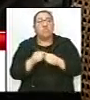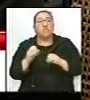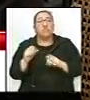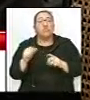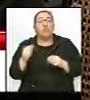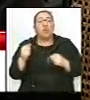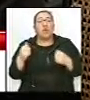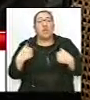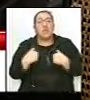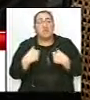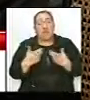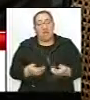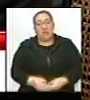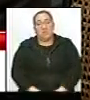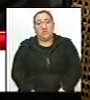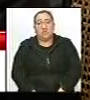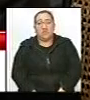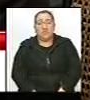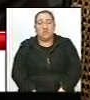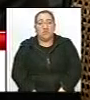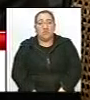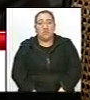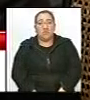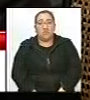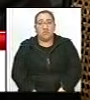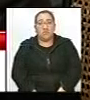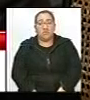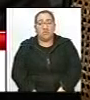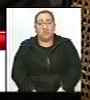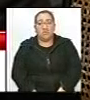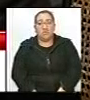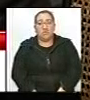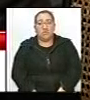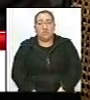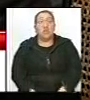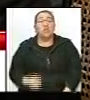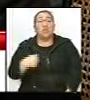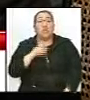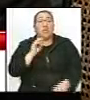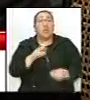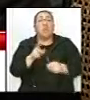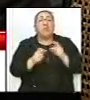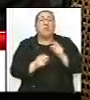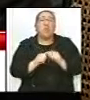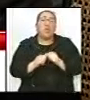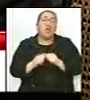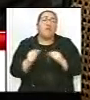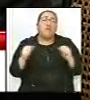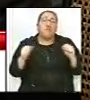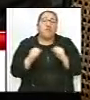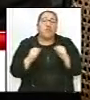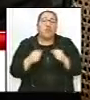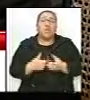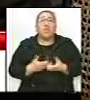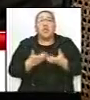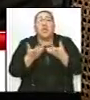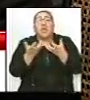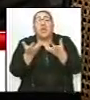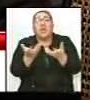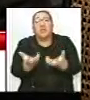animales. ¿Y qué le llevamos? Si al hombre, al poblador de ese lado, le llevábamos un poco